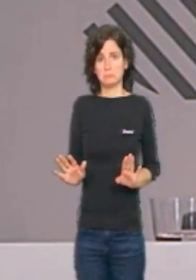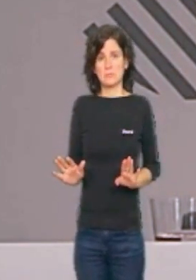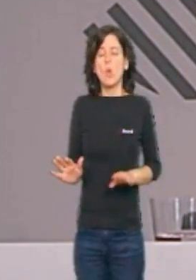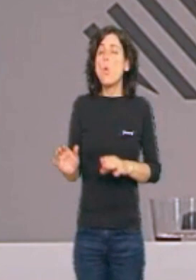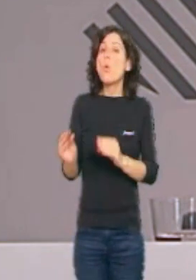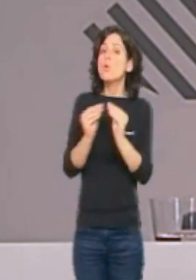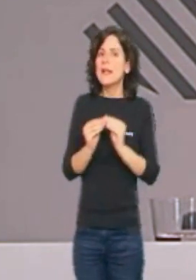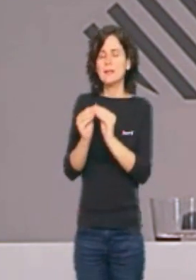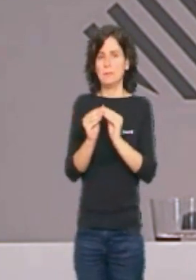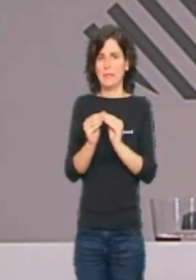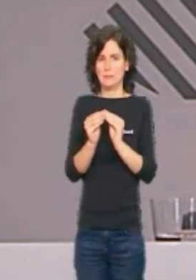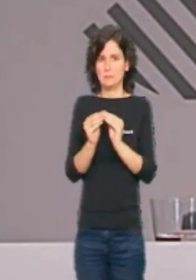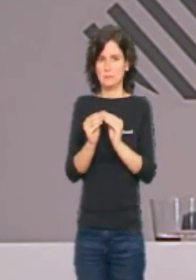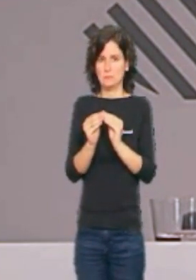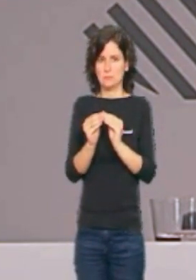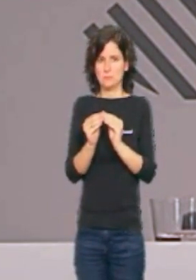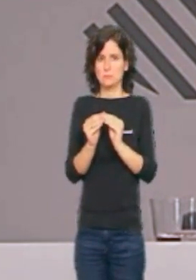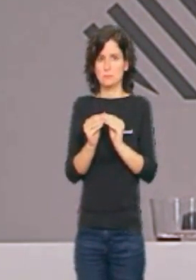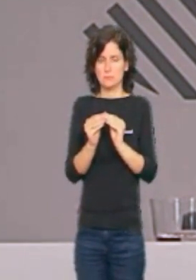un anime